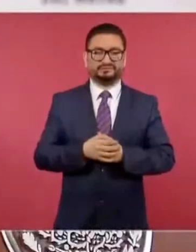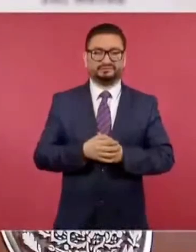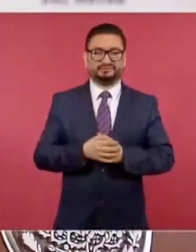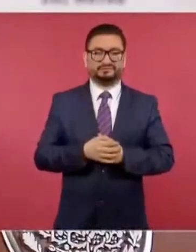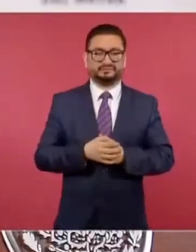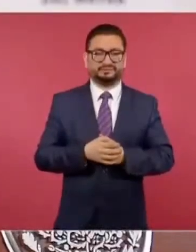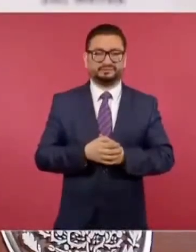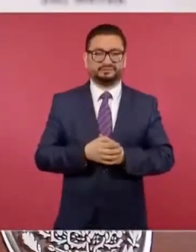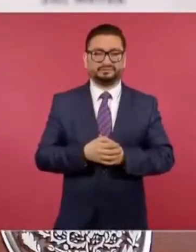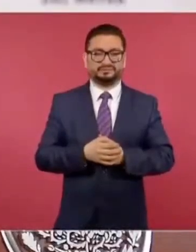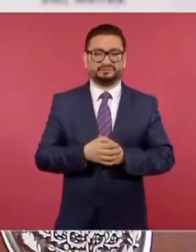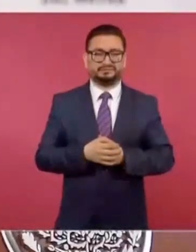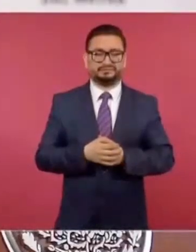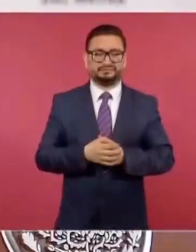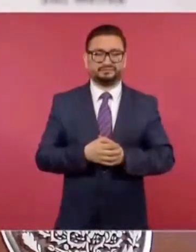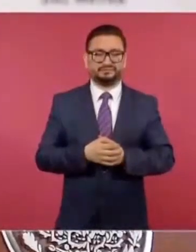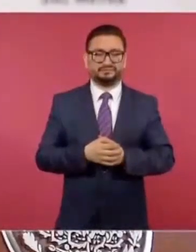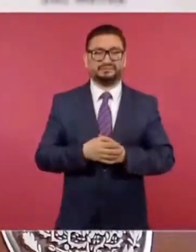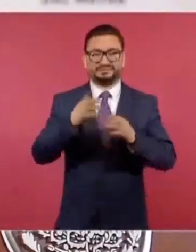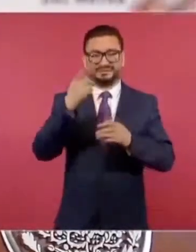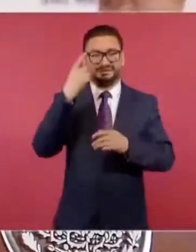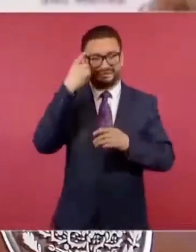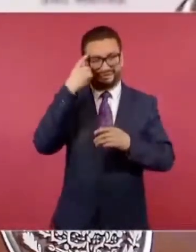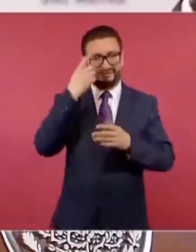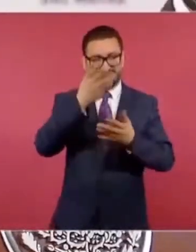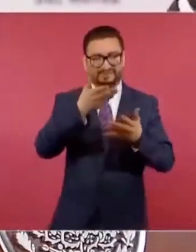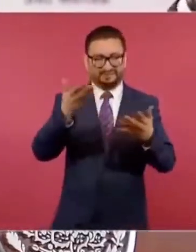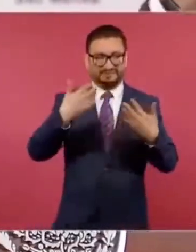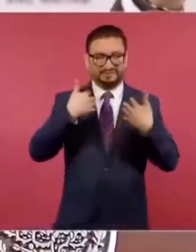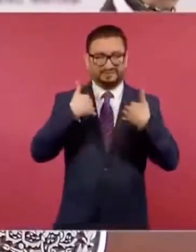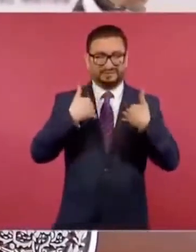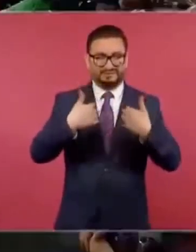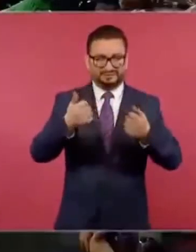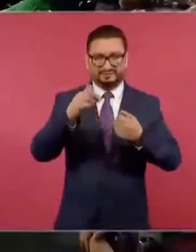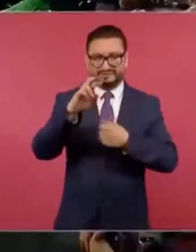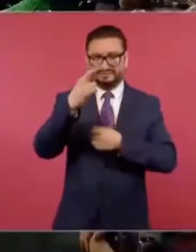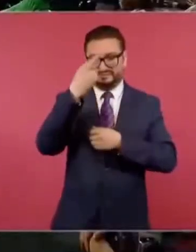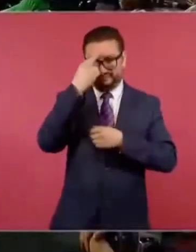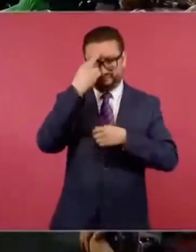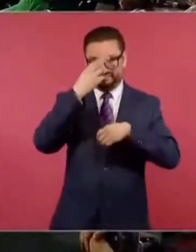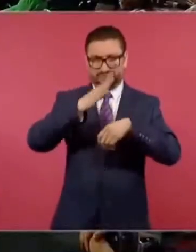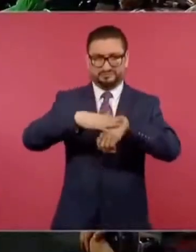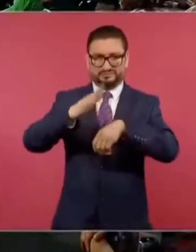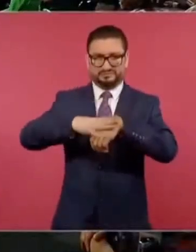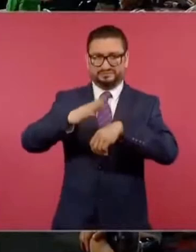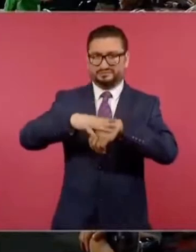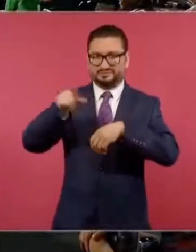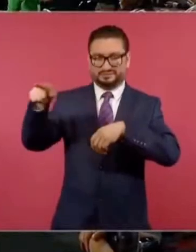O sea, un poco para recordarle la memoria